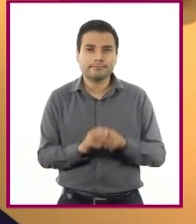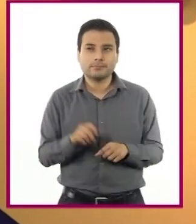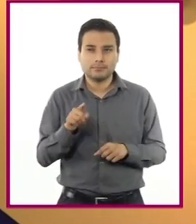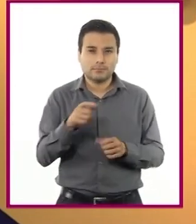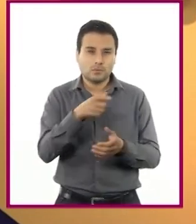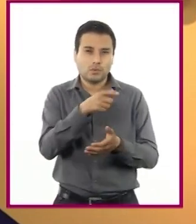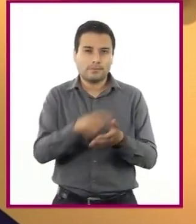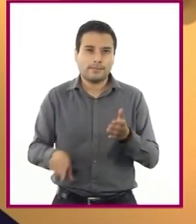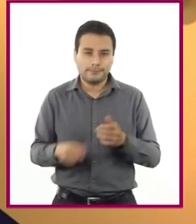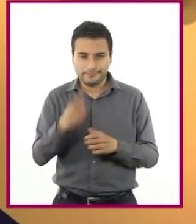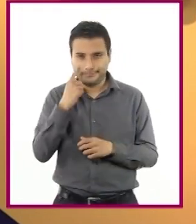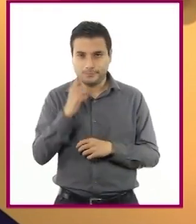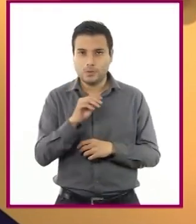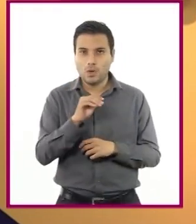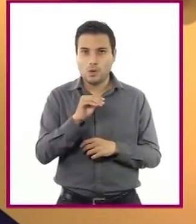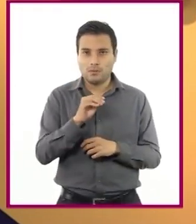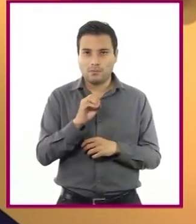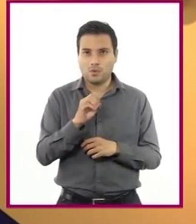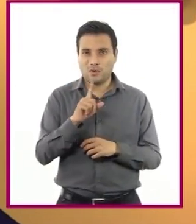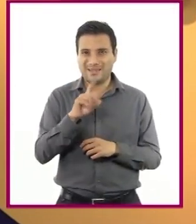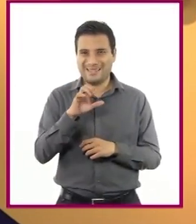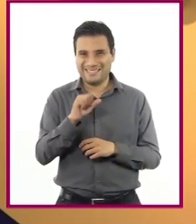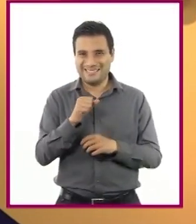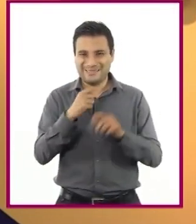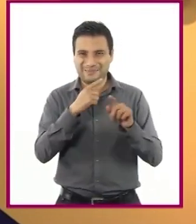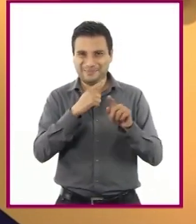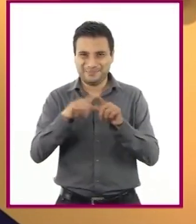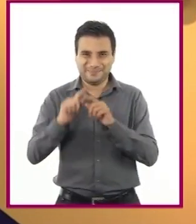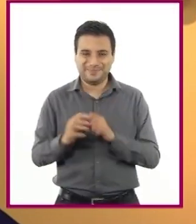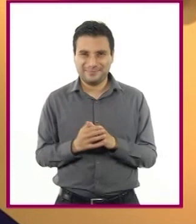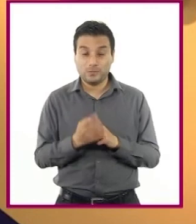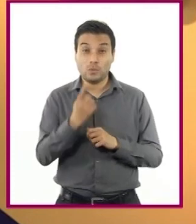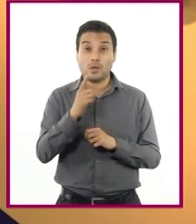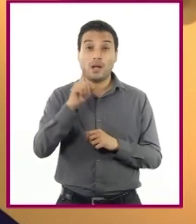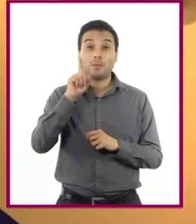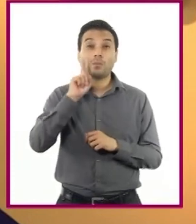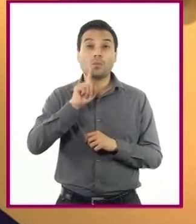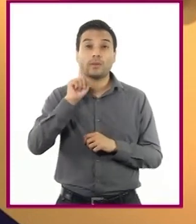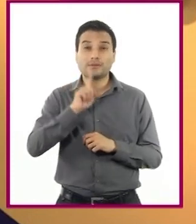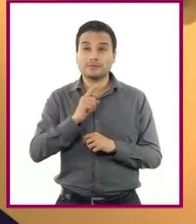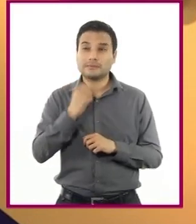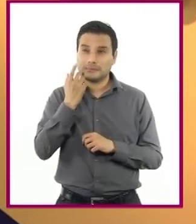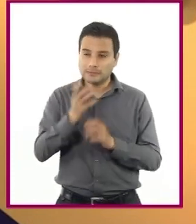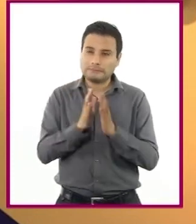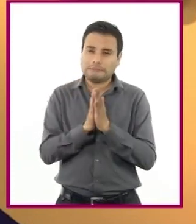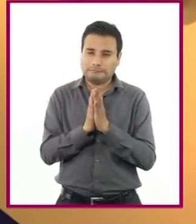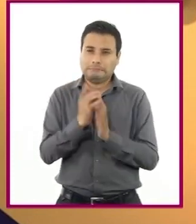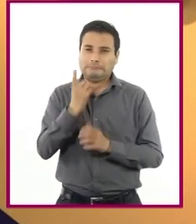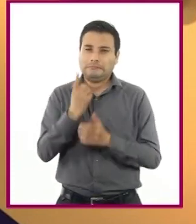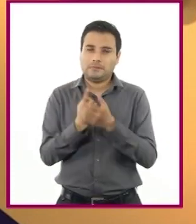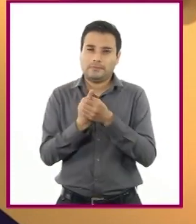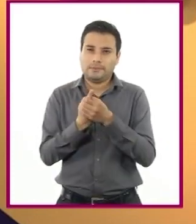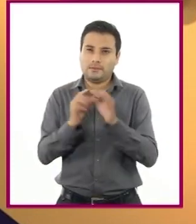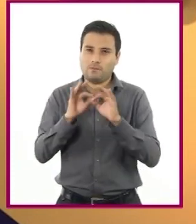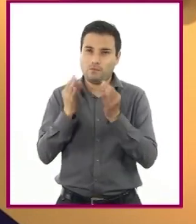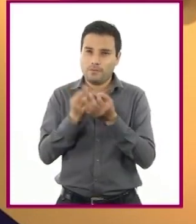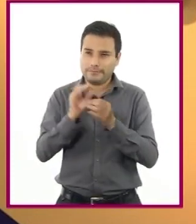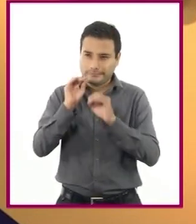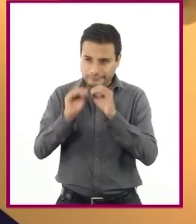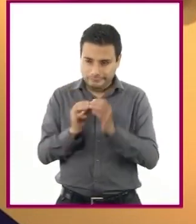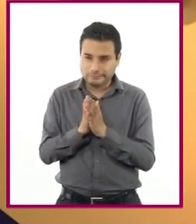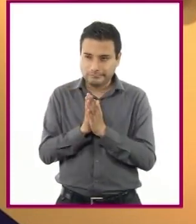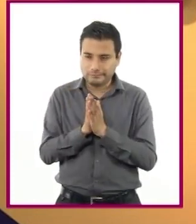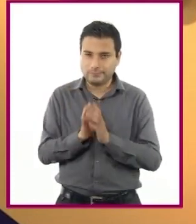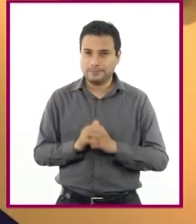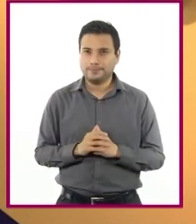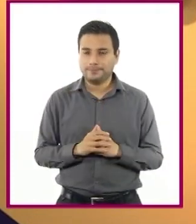algunos moldes de silicón, pero una clienta le pidió una vela con una medida y forma específica para colocarla en